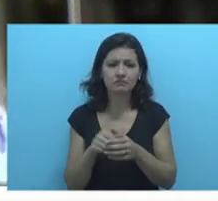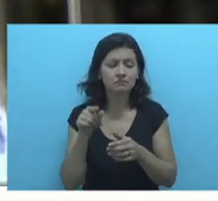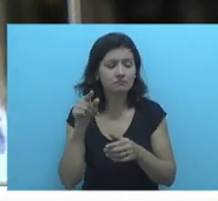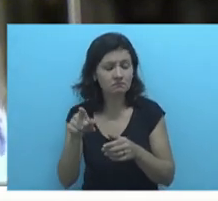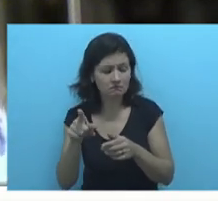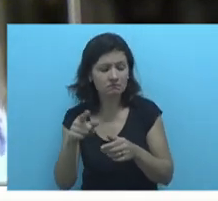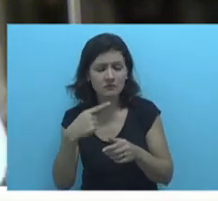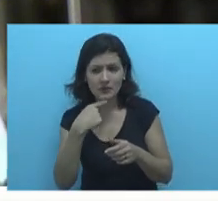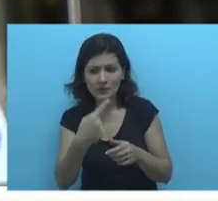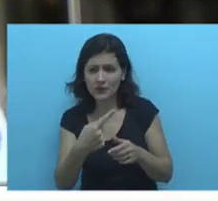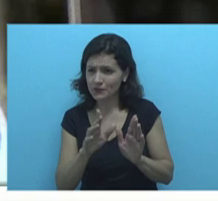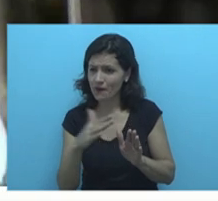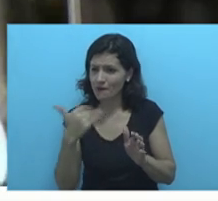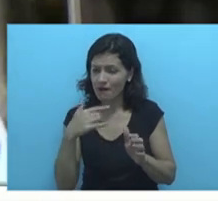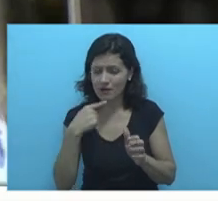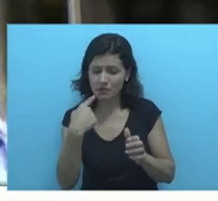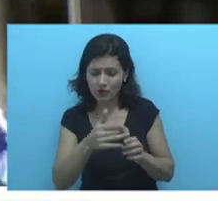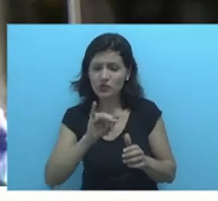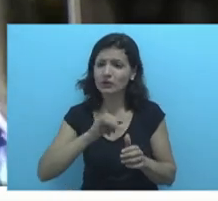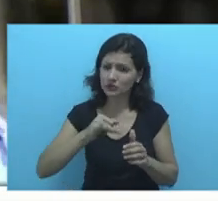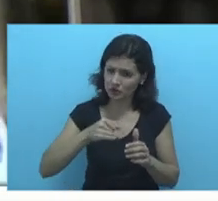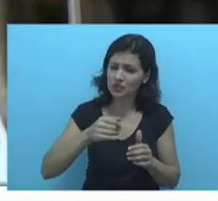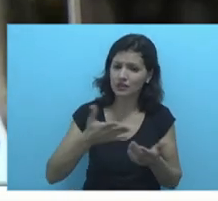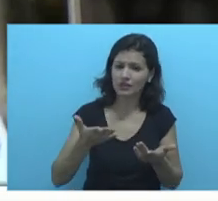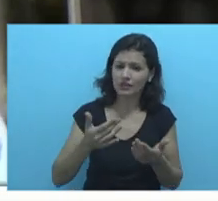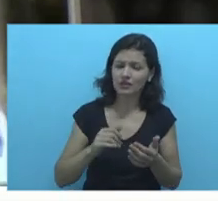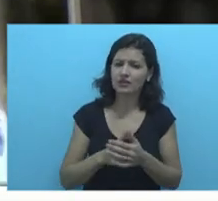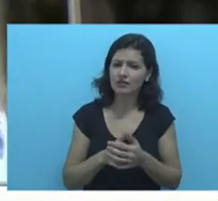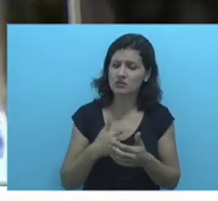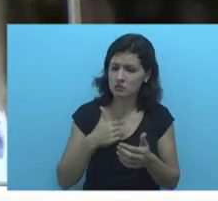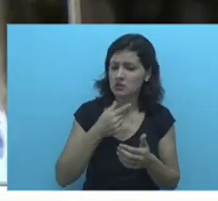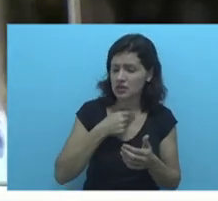me contestó enseguida y me dijo: sí, por supuesto, me encantaría.